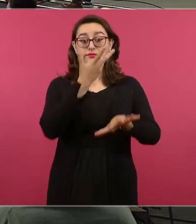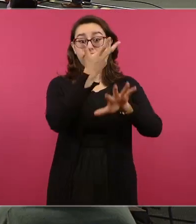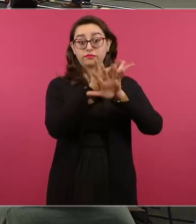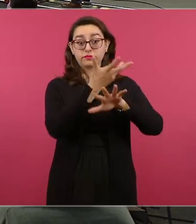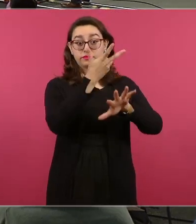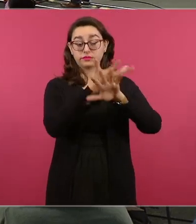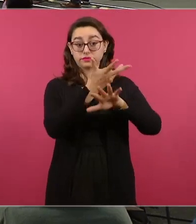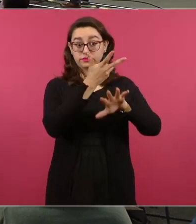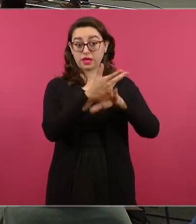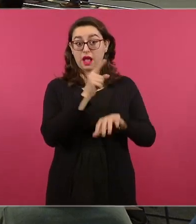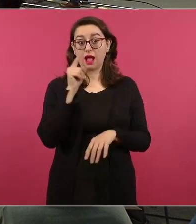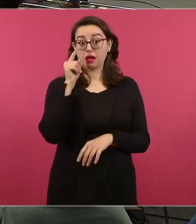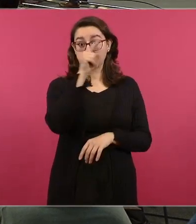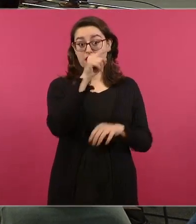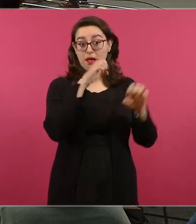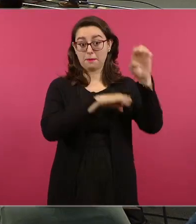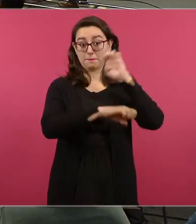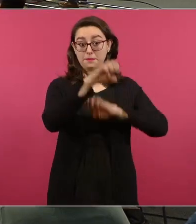62